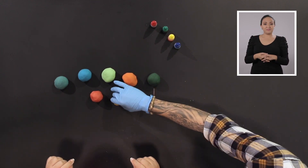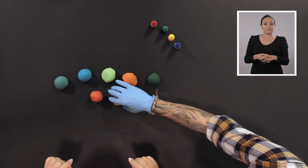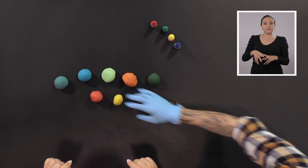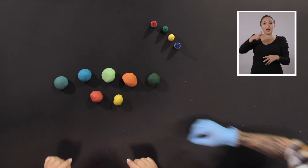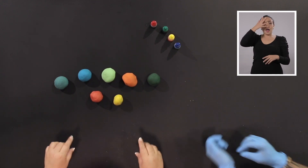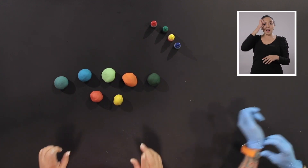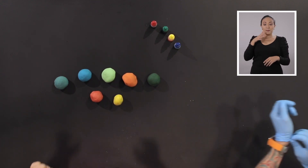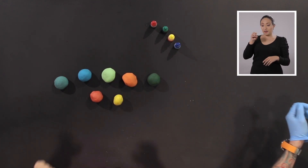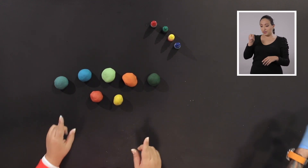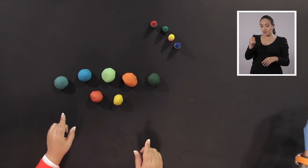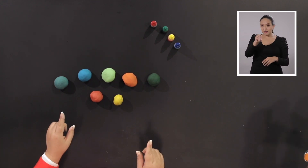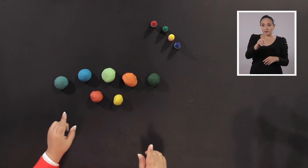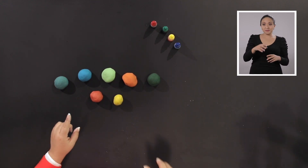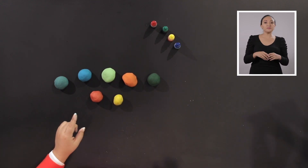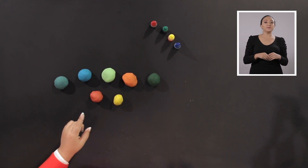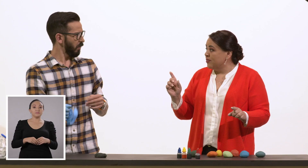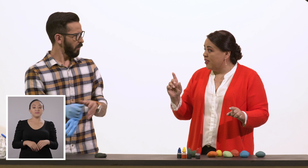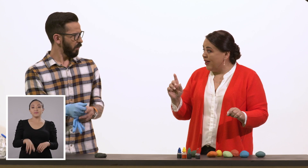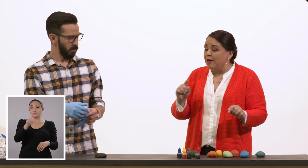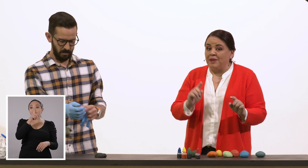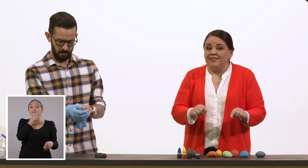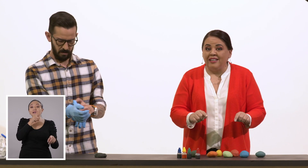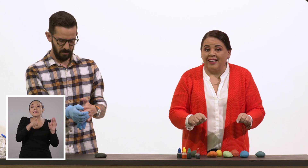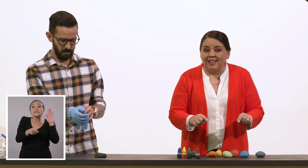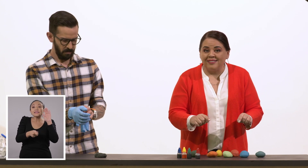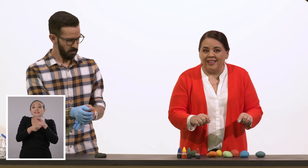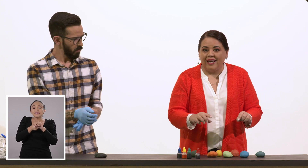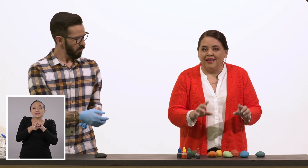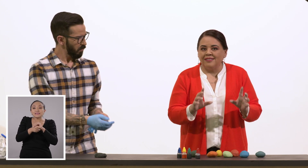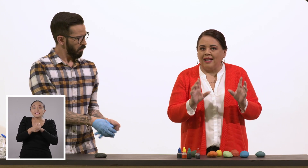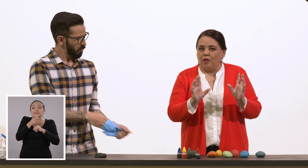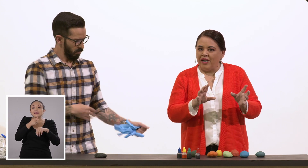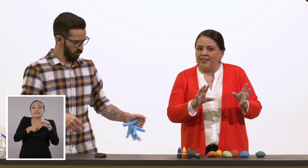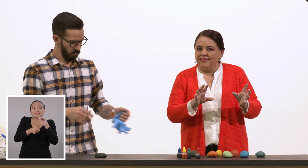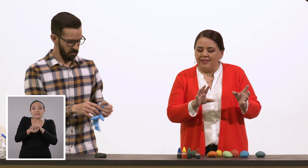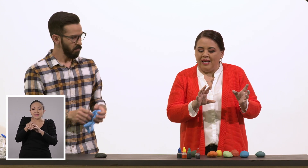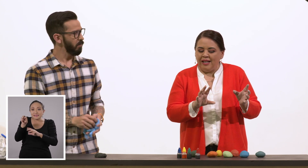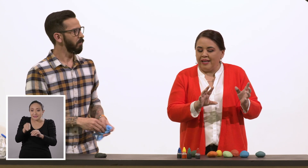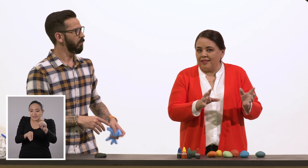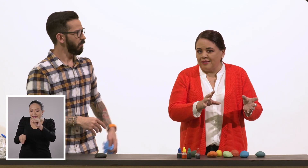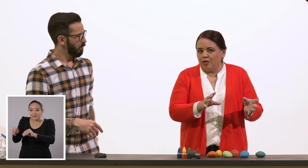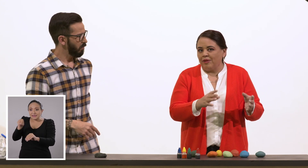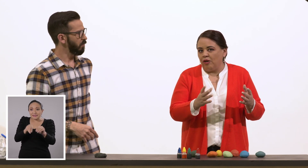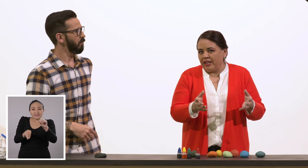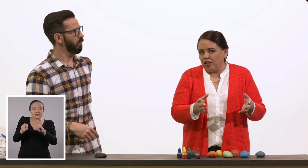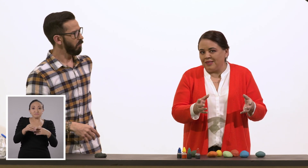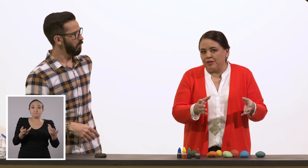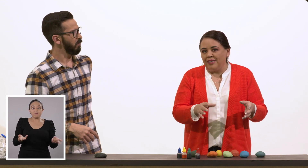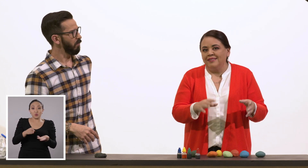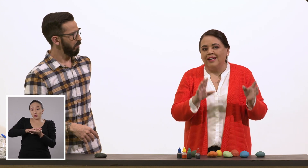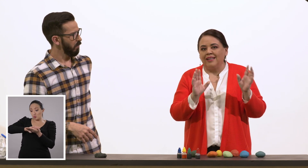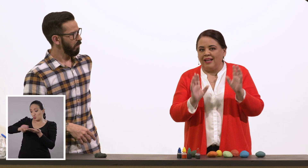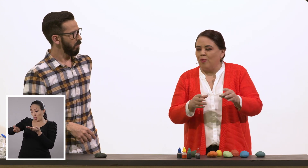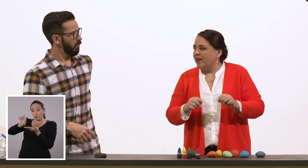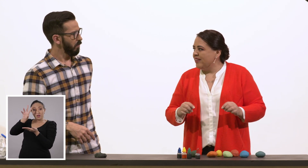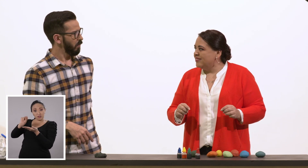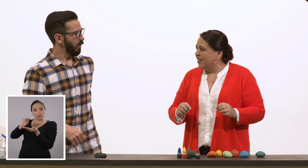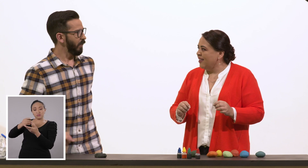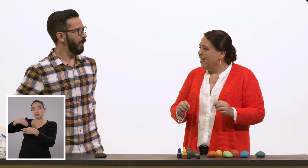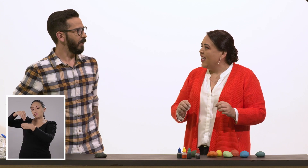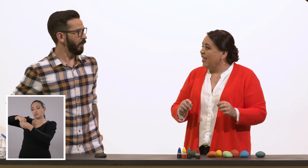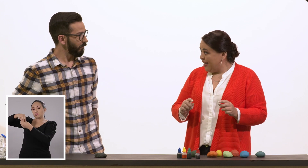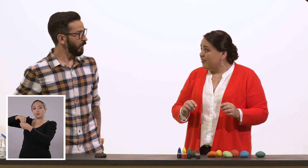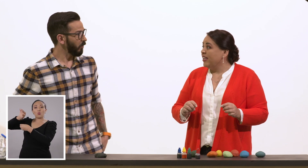amarillo que estaba haciendo. Muy Un secreto para conservar la plastilina casera es que la guardes, la que te sobra o la que no vas a utilizar, que la